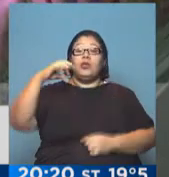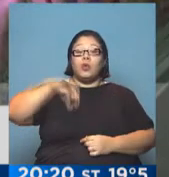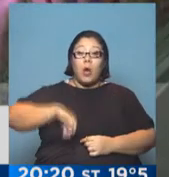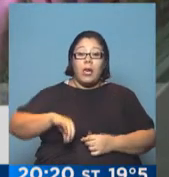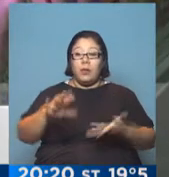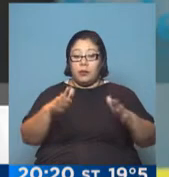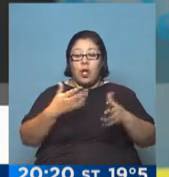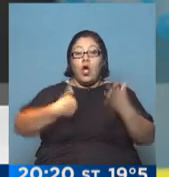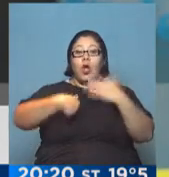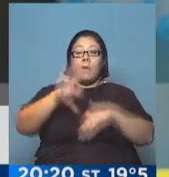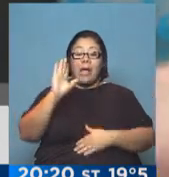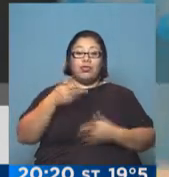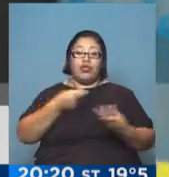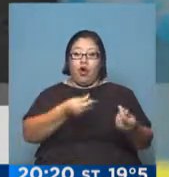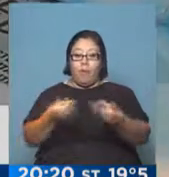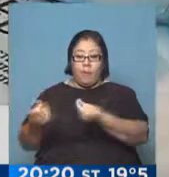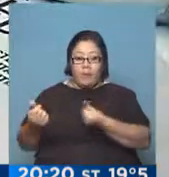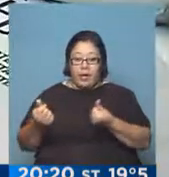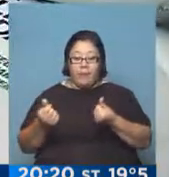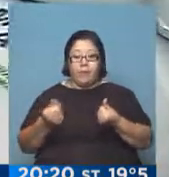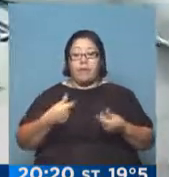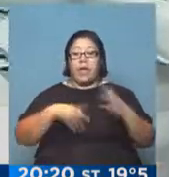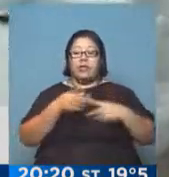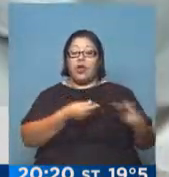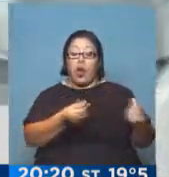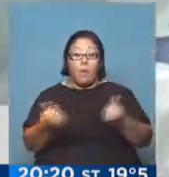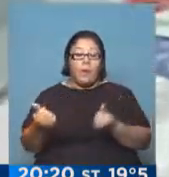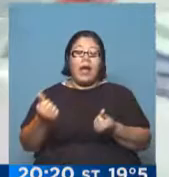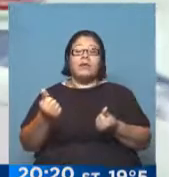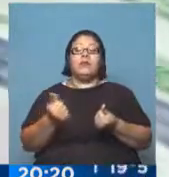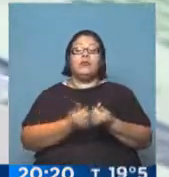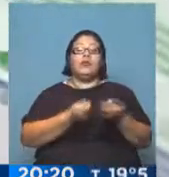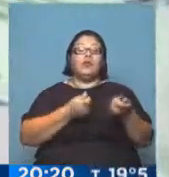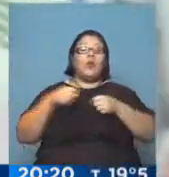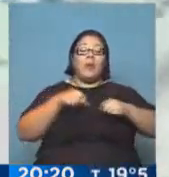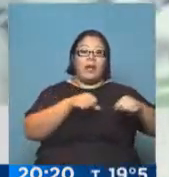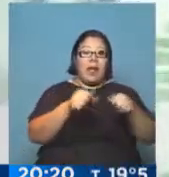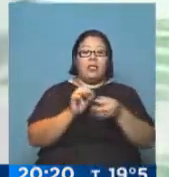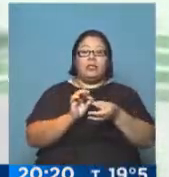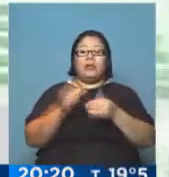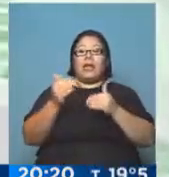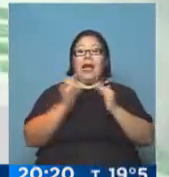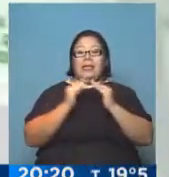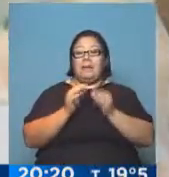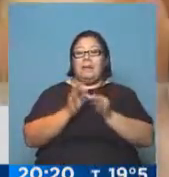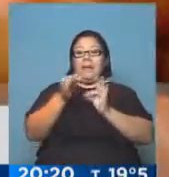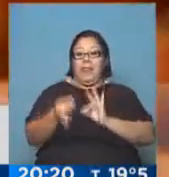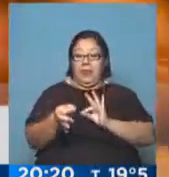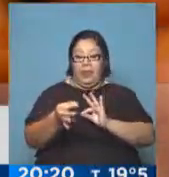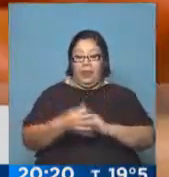muchos productos casi el 70% lo compra lo compra en puntos de venta de cercanías esto se estaba